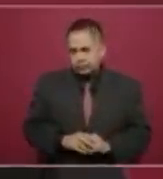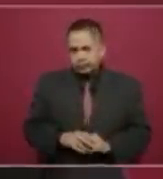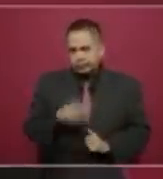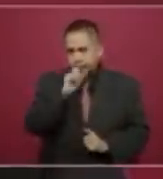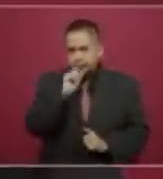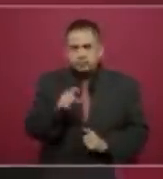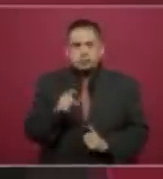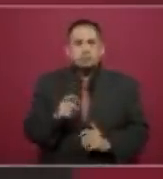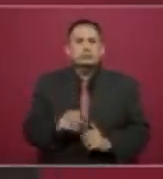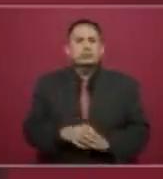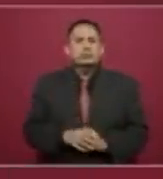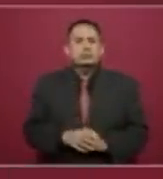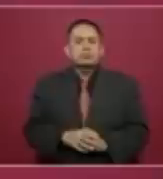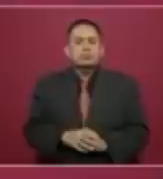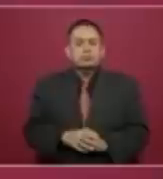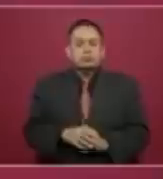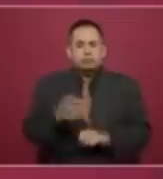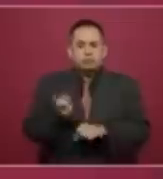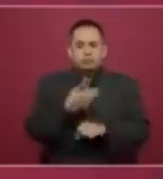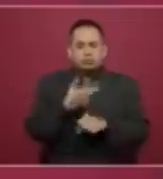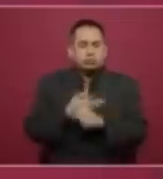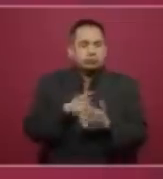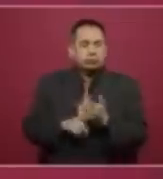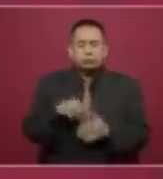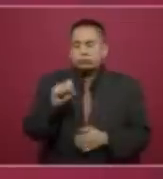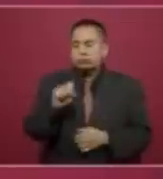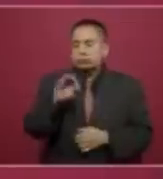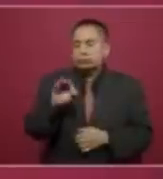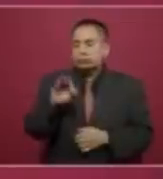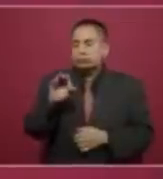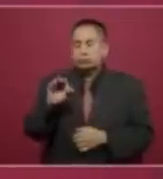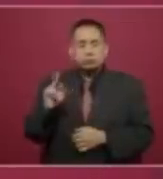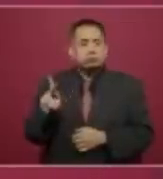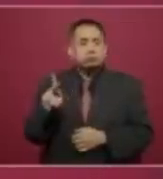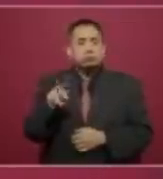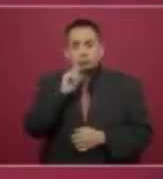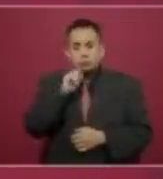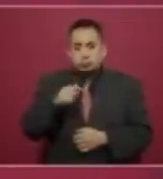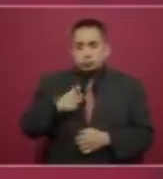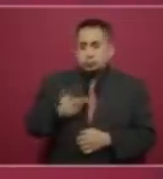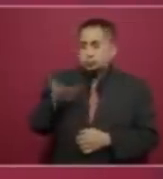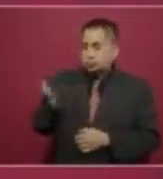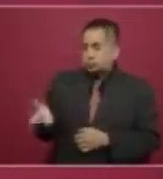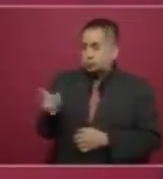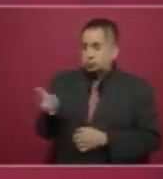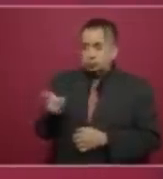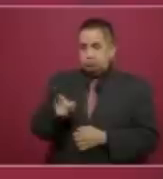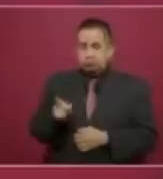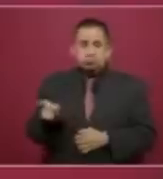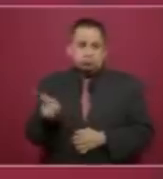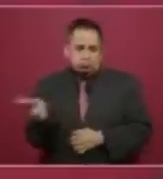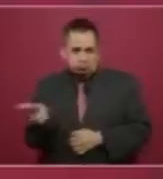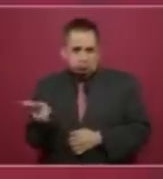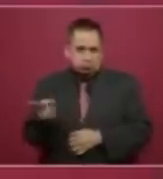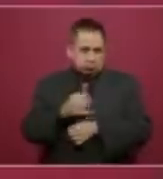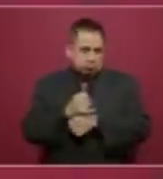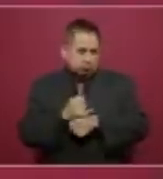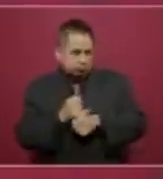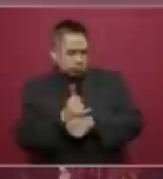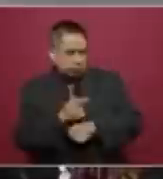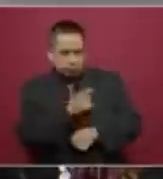también la Secretaría de la Función Pública, porque les pedí que se hiciera una